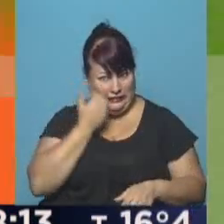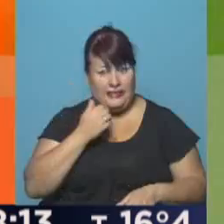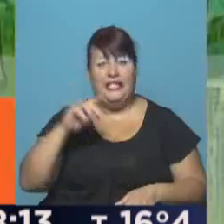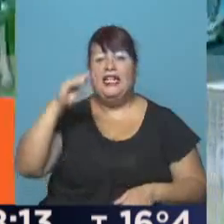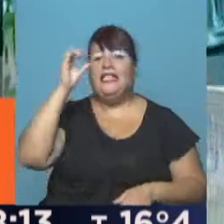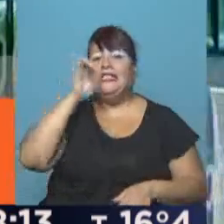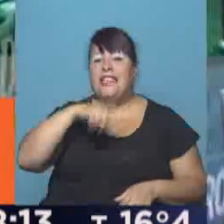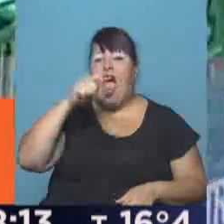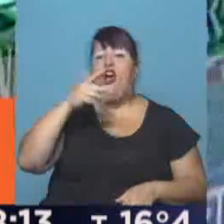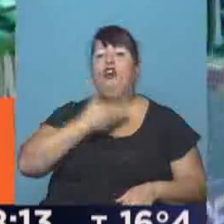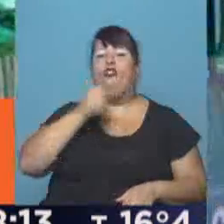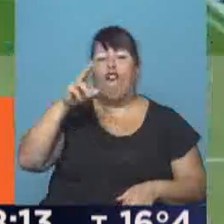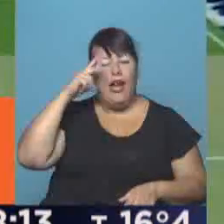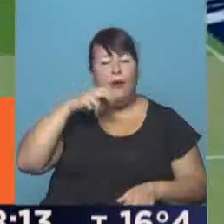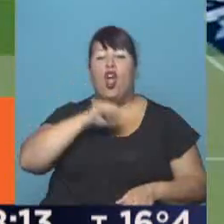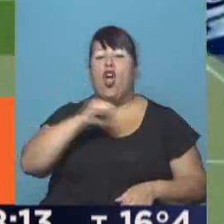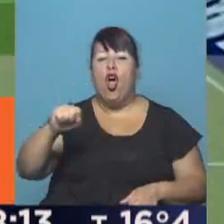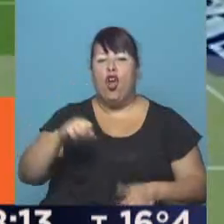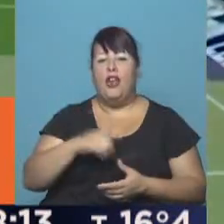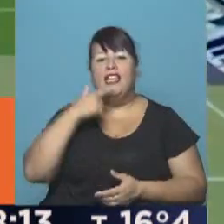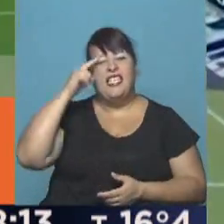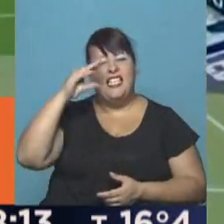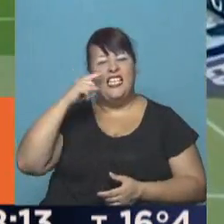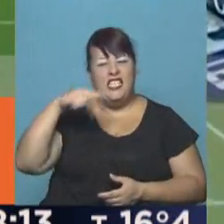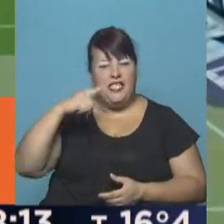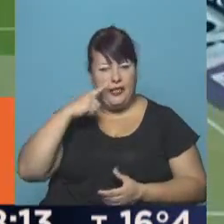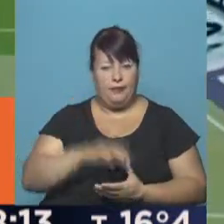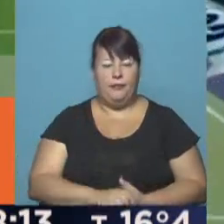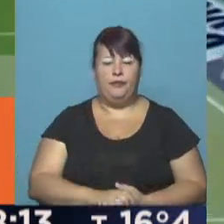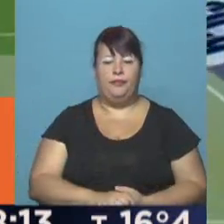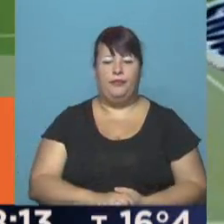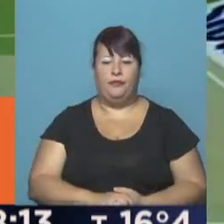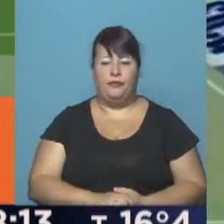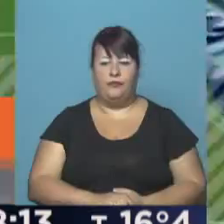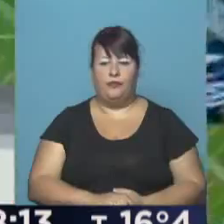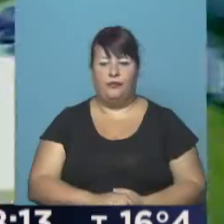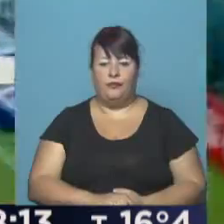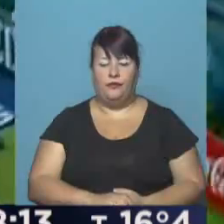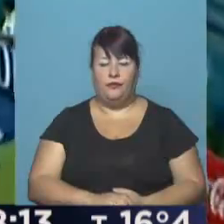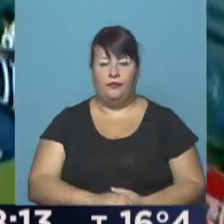Forever, el gol Emanuel Cecchini.